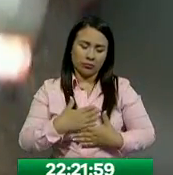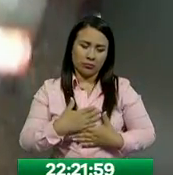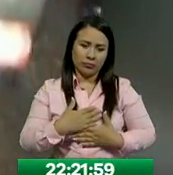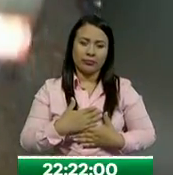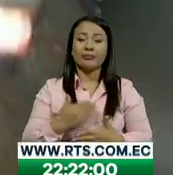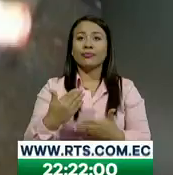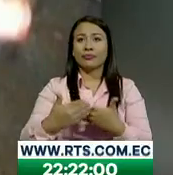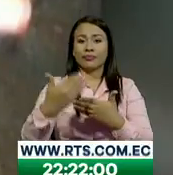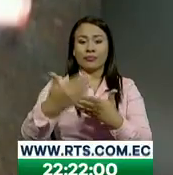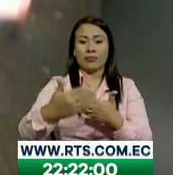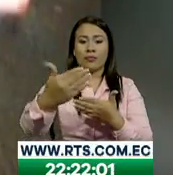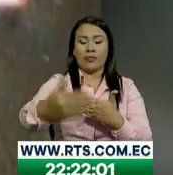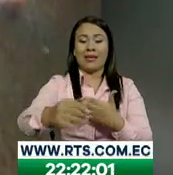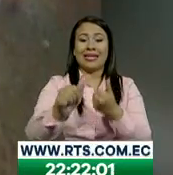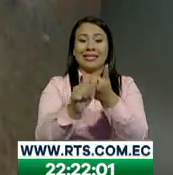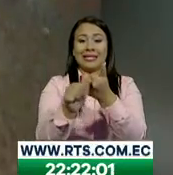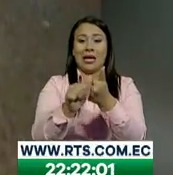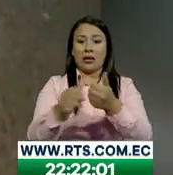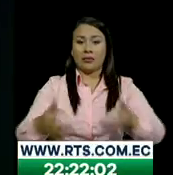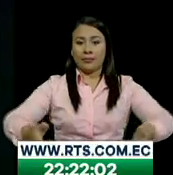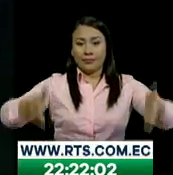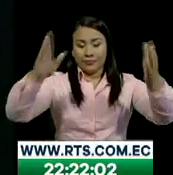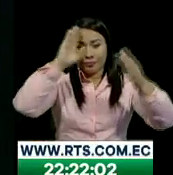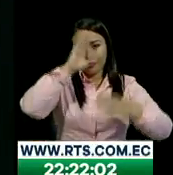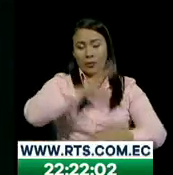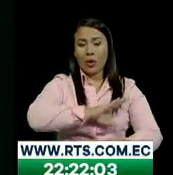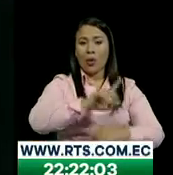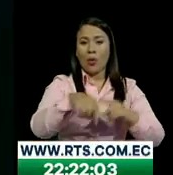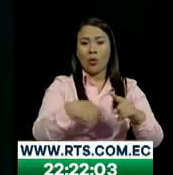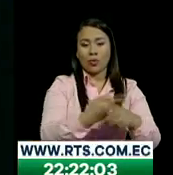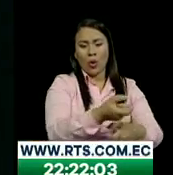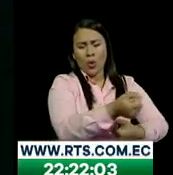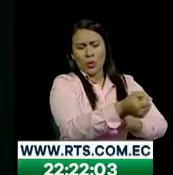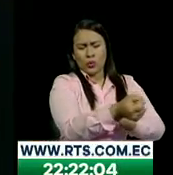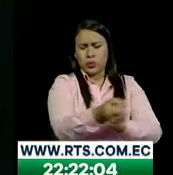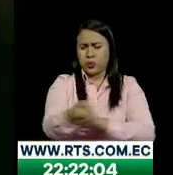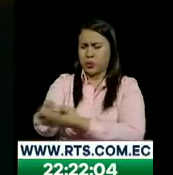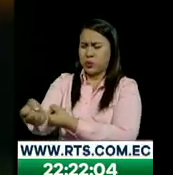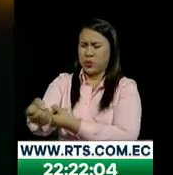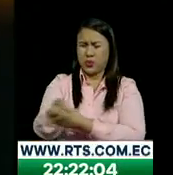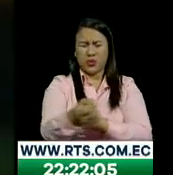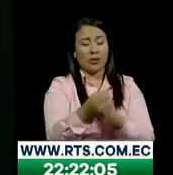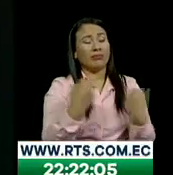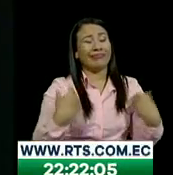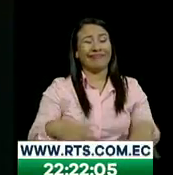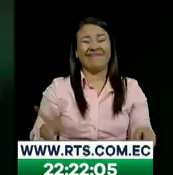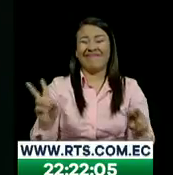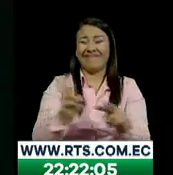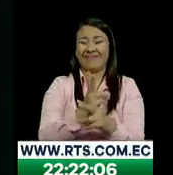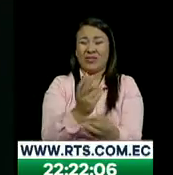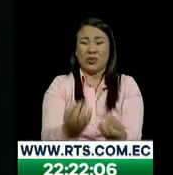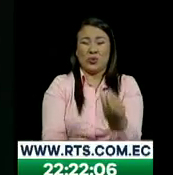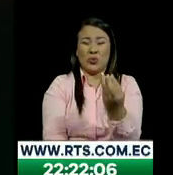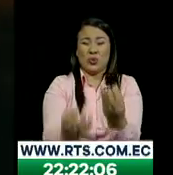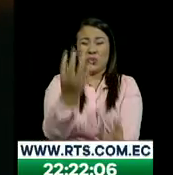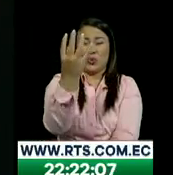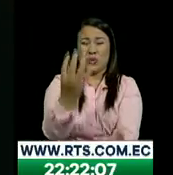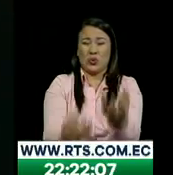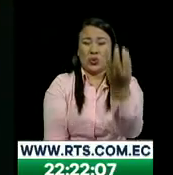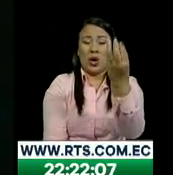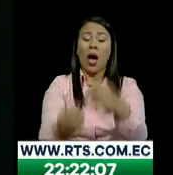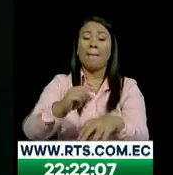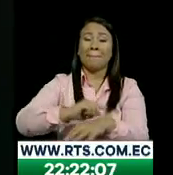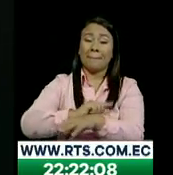a dos cuadras del cuartel policial. Cuando llegaron los bomberos, el inmueble estaba abrazado por la candela. A los hombres que luchan contra el fuego les tomó